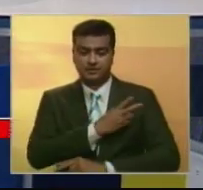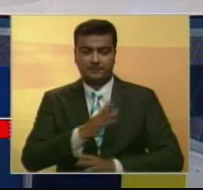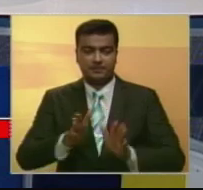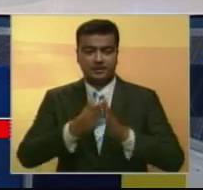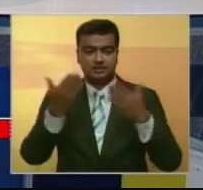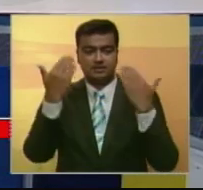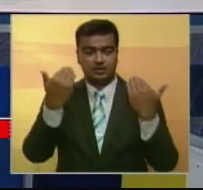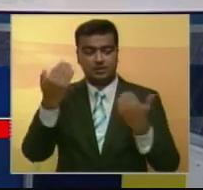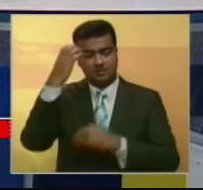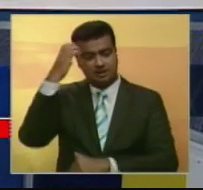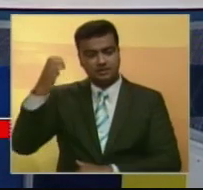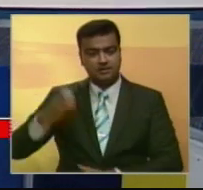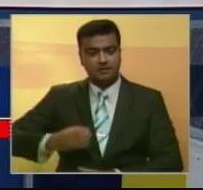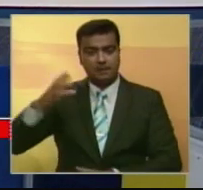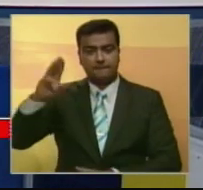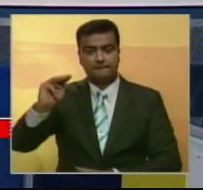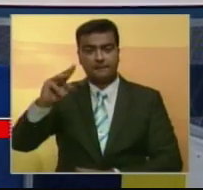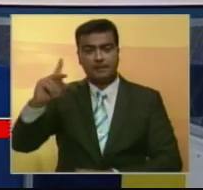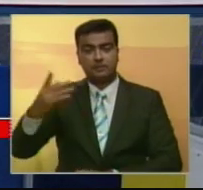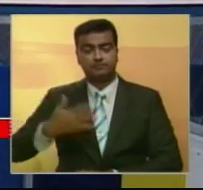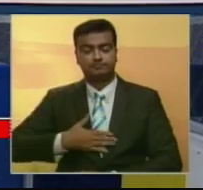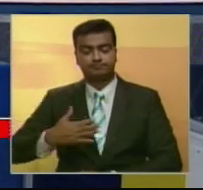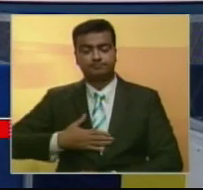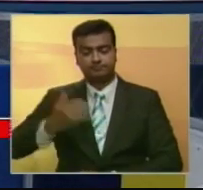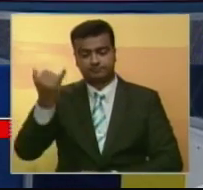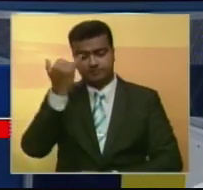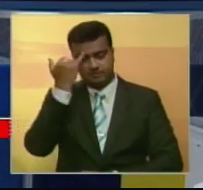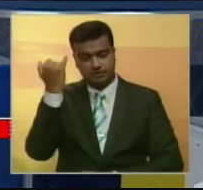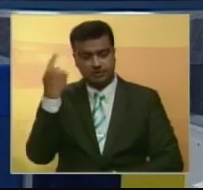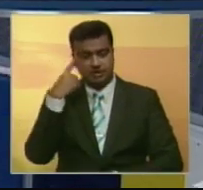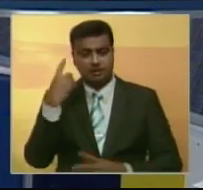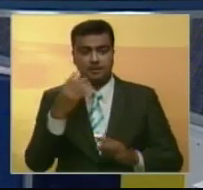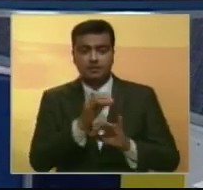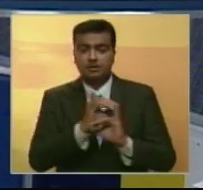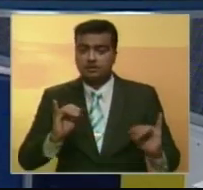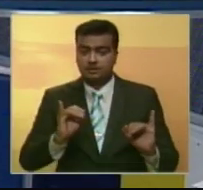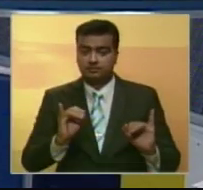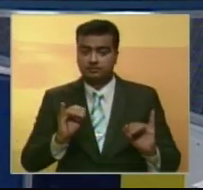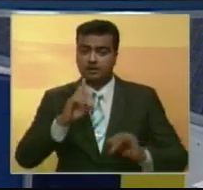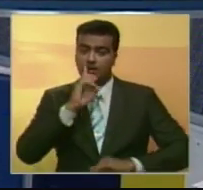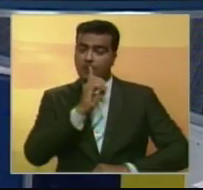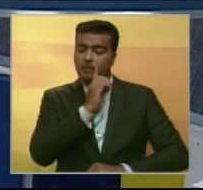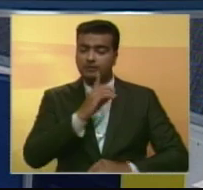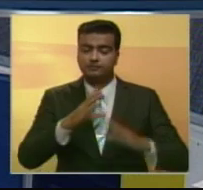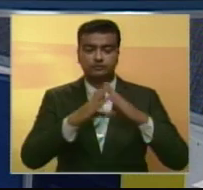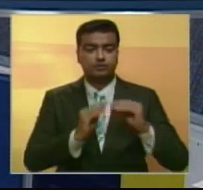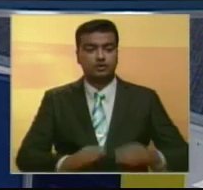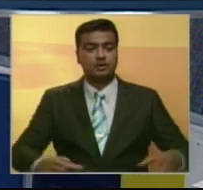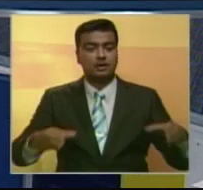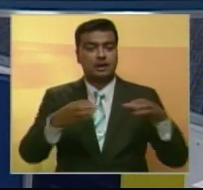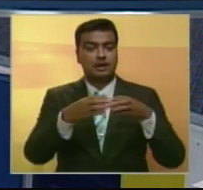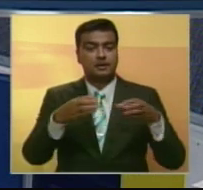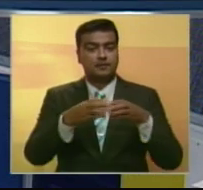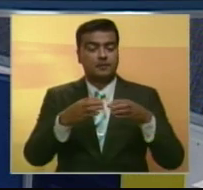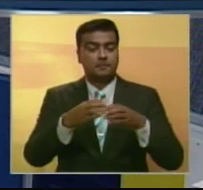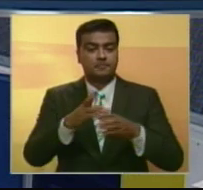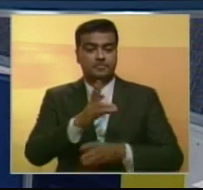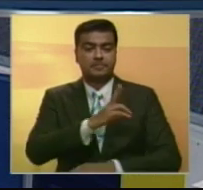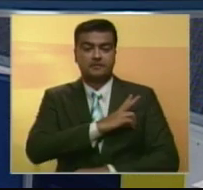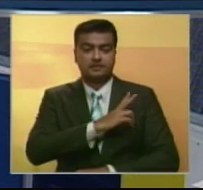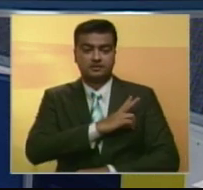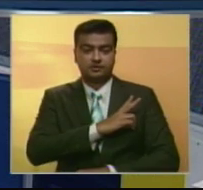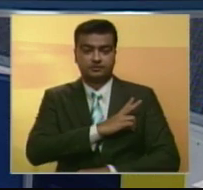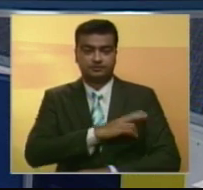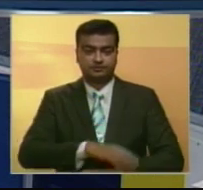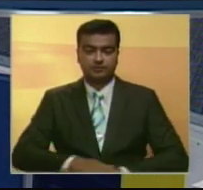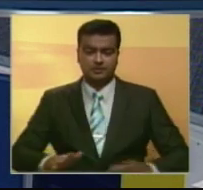Venevisión. Muy buenas tardes tengan todos, gracias por acompañarnos. Ya estamos listas en nombre del equipo de Noticiero Venevisión, Marieta Puche y quien les habla, Andrina